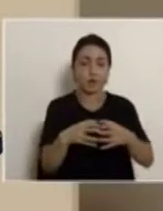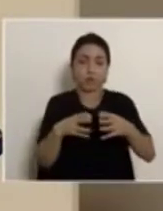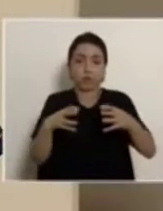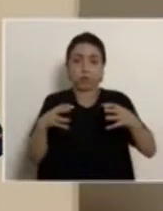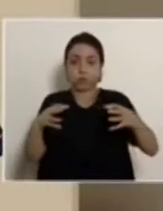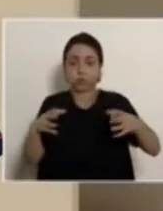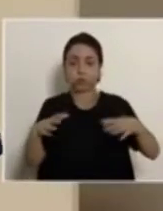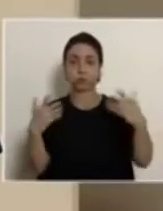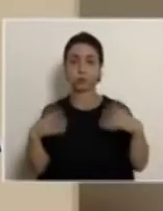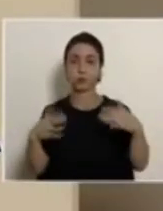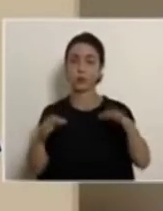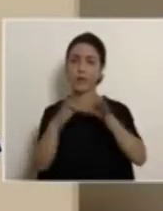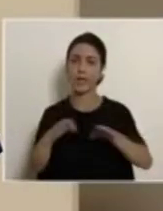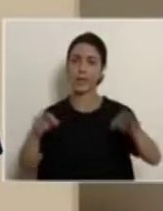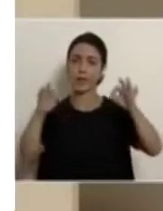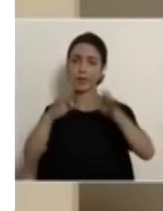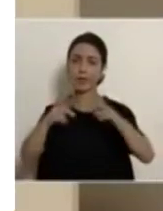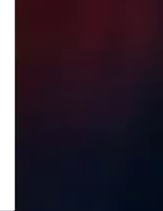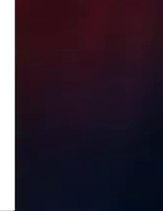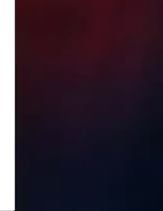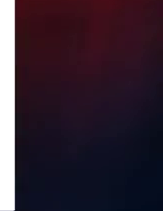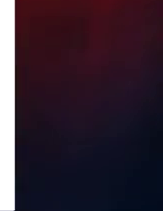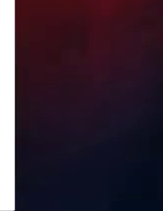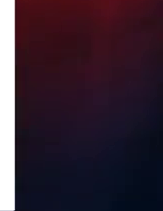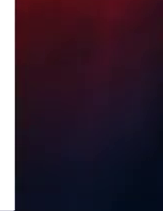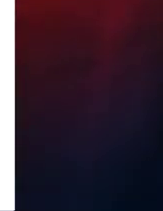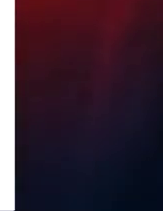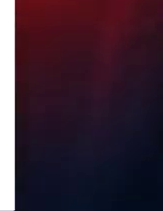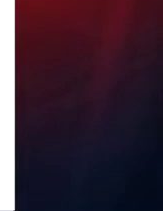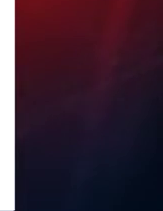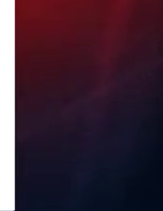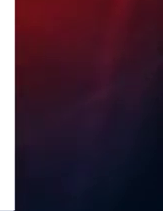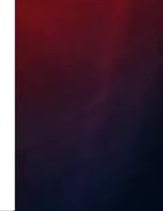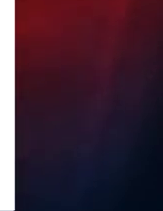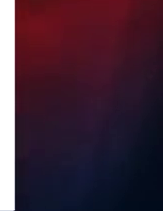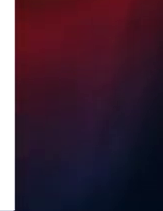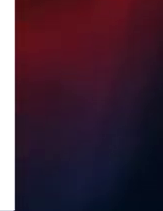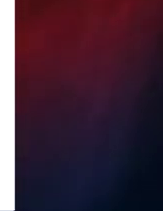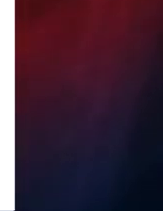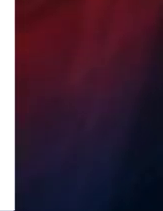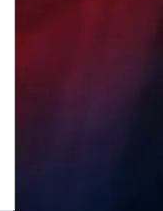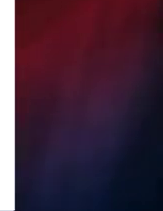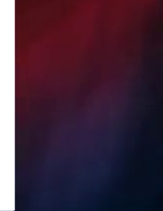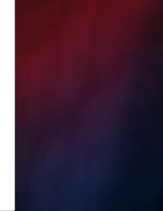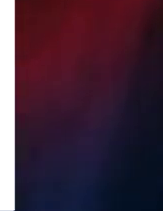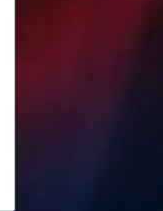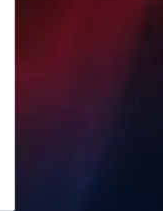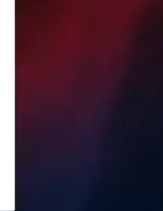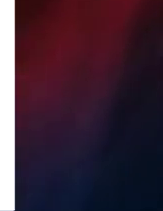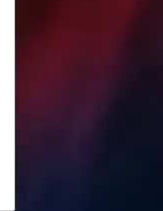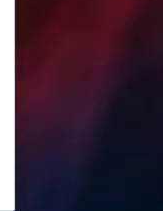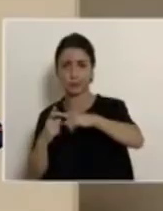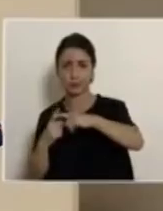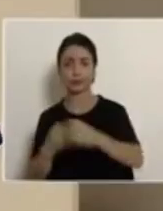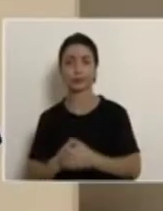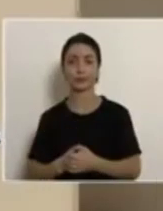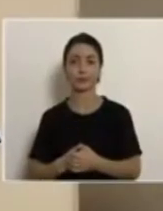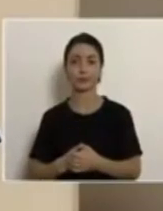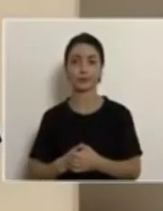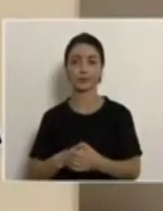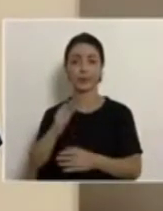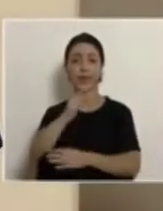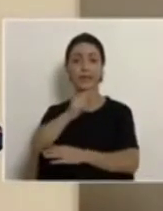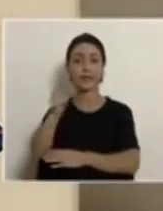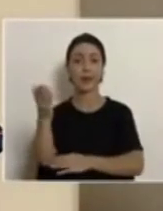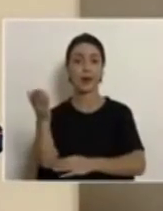importante de casos en sus territorios. En este momento, el mapa de alerta naranja se ve así. La semana